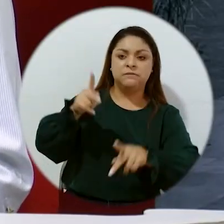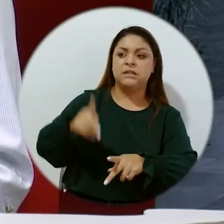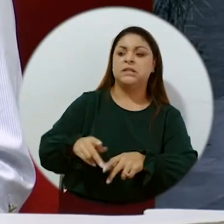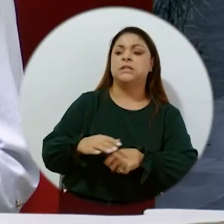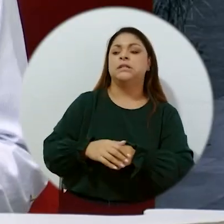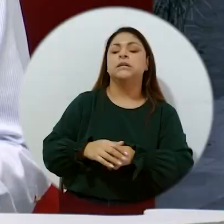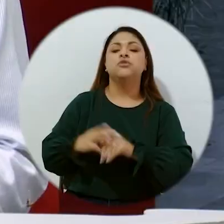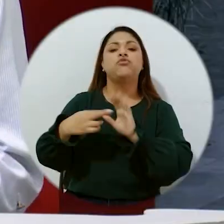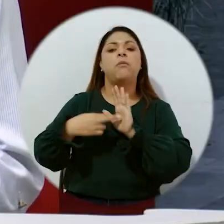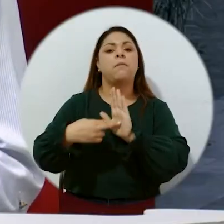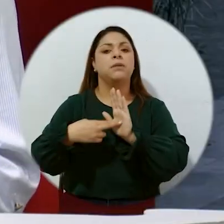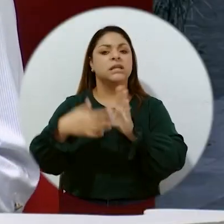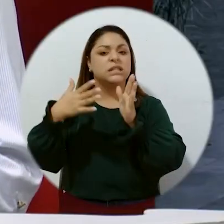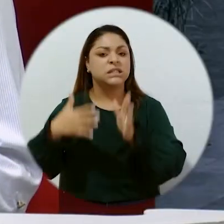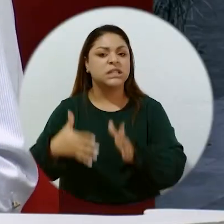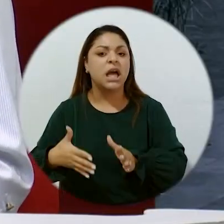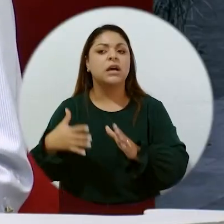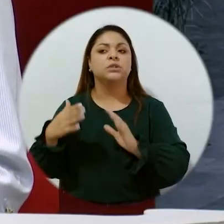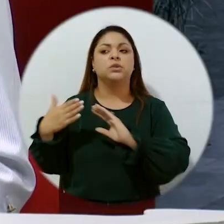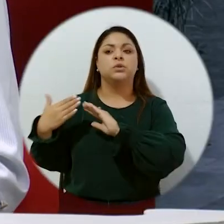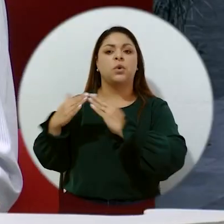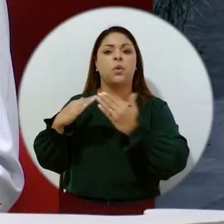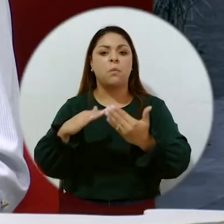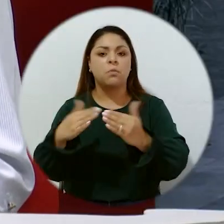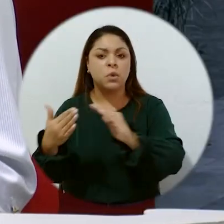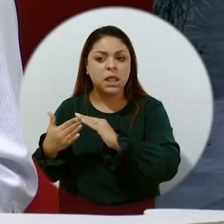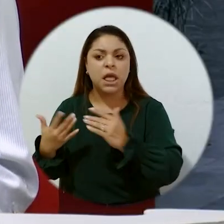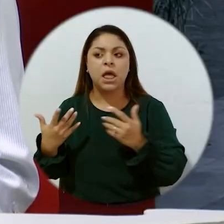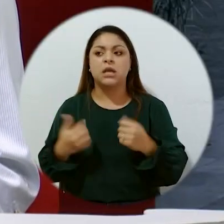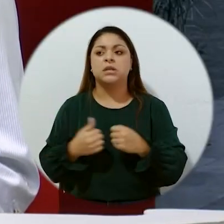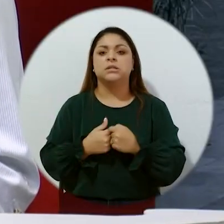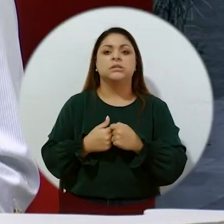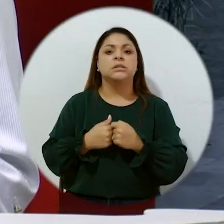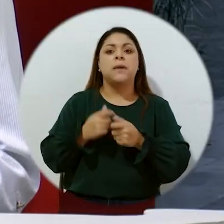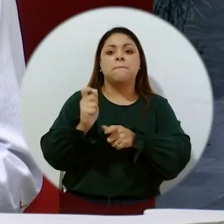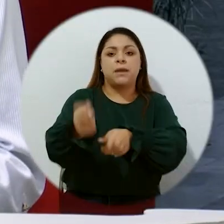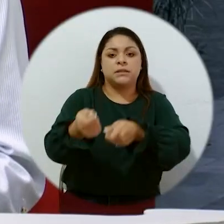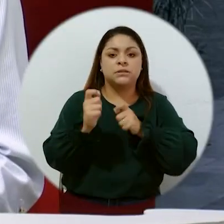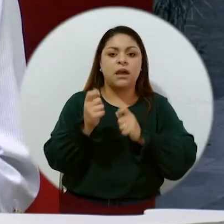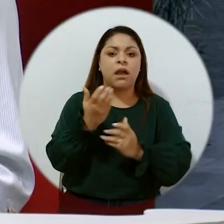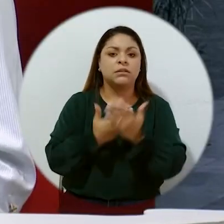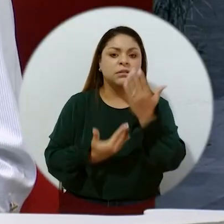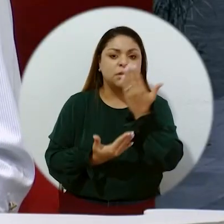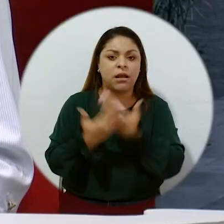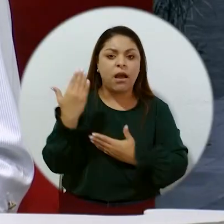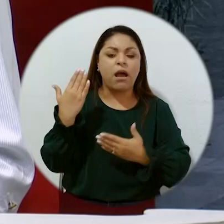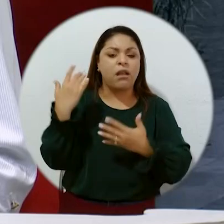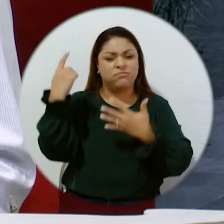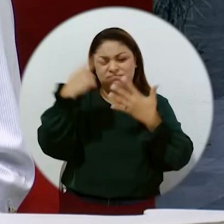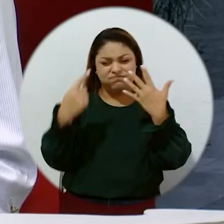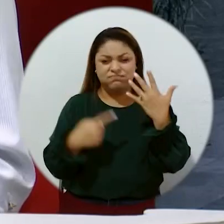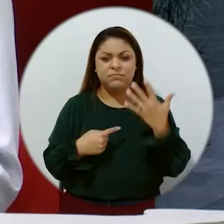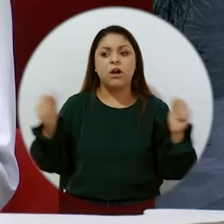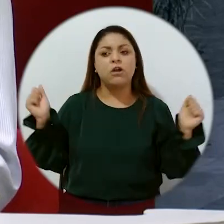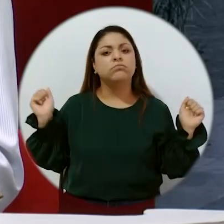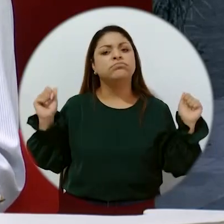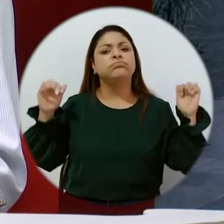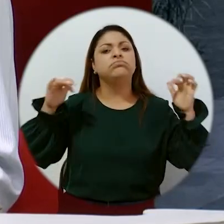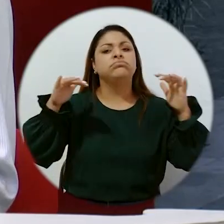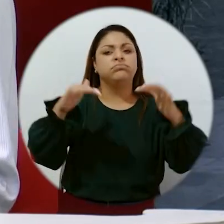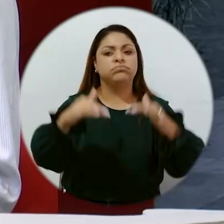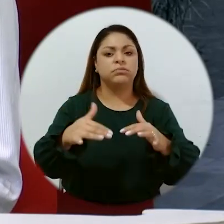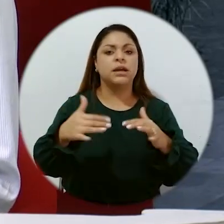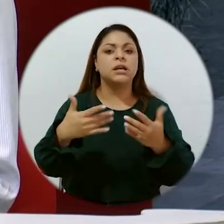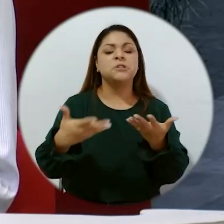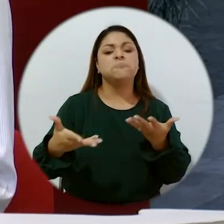organizada, representantes de comunidades, de la pesca artesanal, por ejemplo, se van a